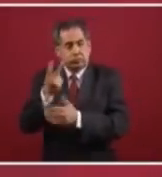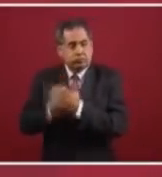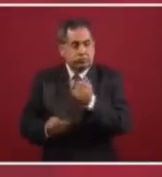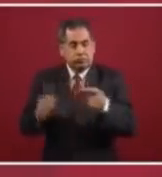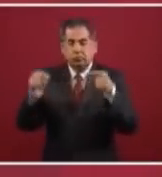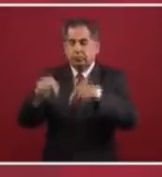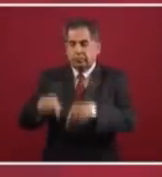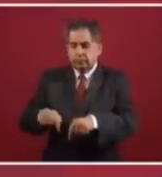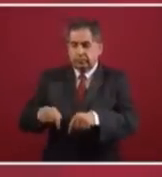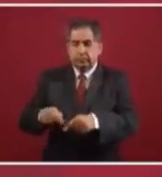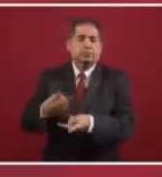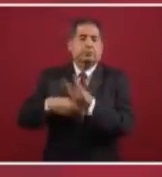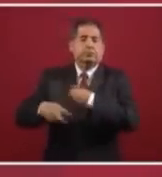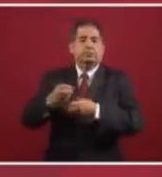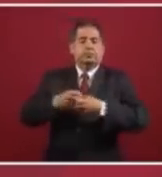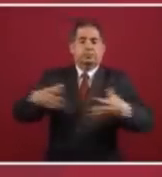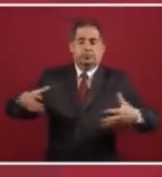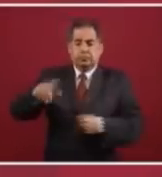crece Torreón.